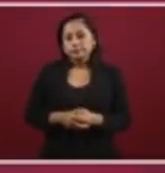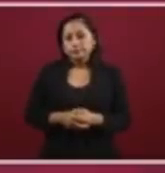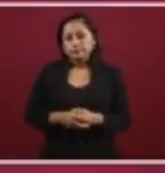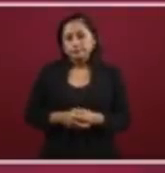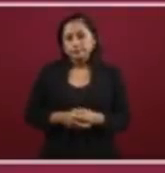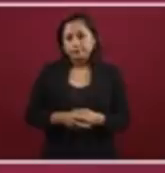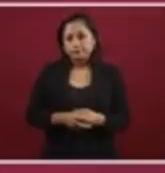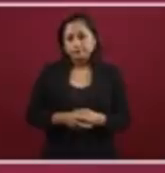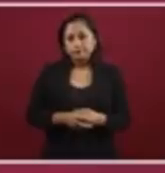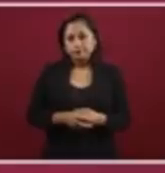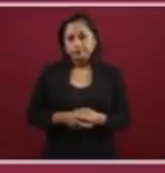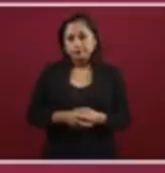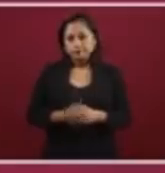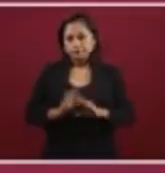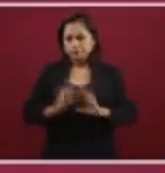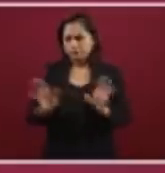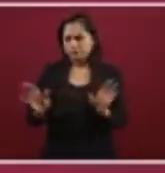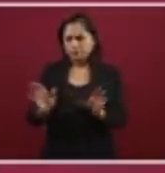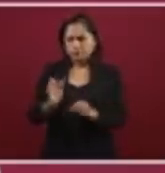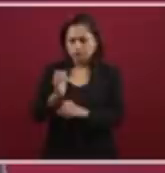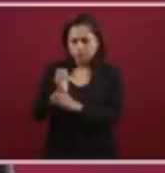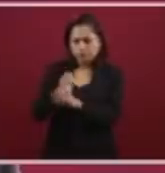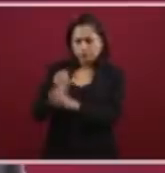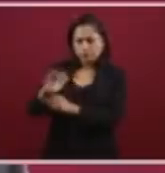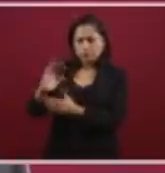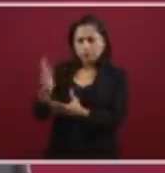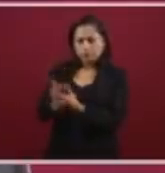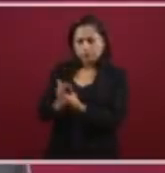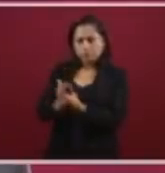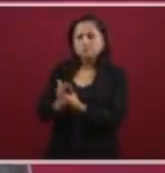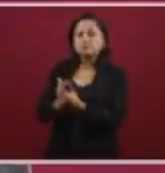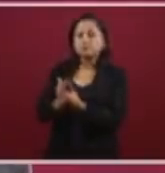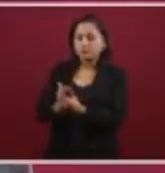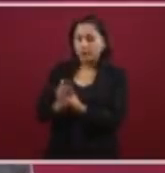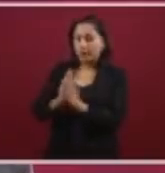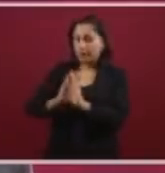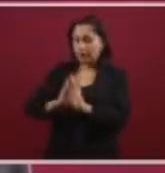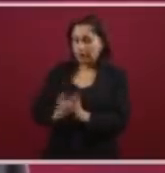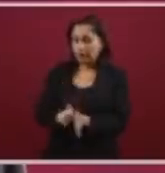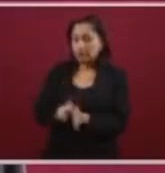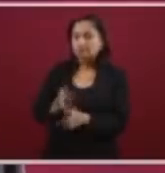tener elementos luego la procuraduría fiscal